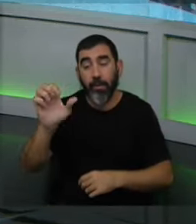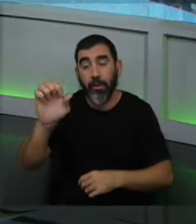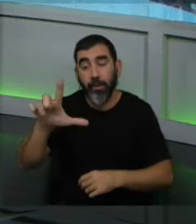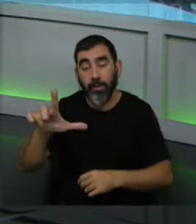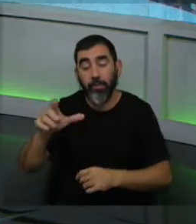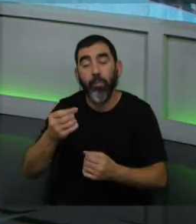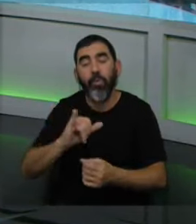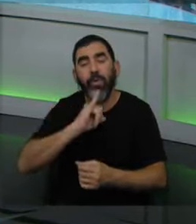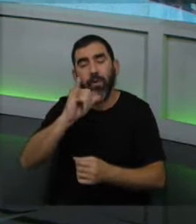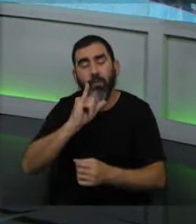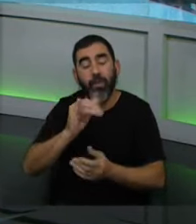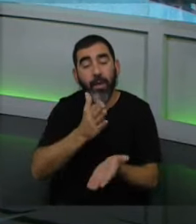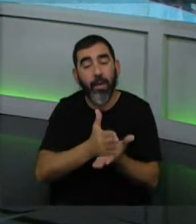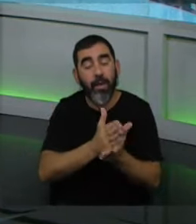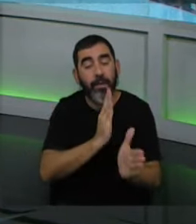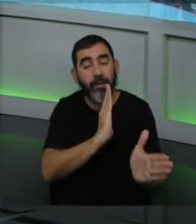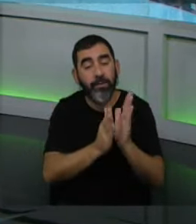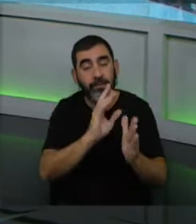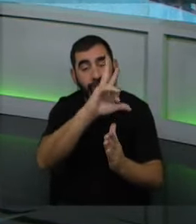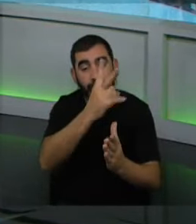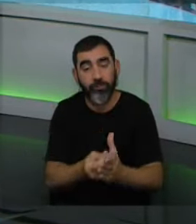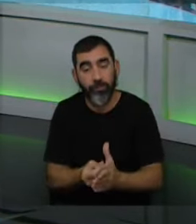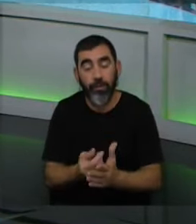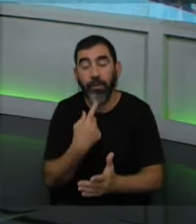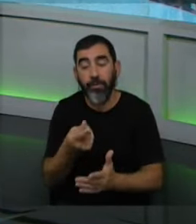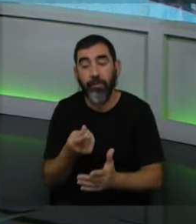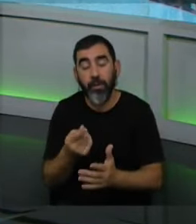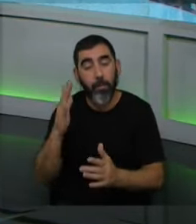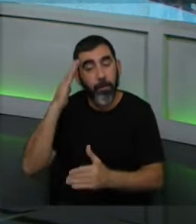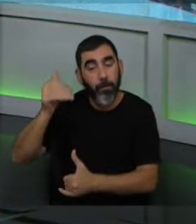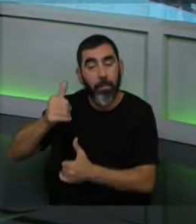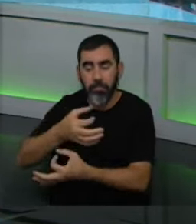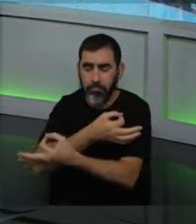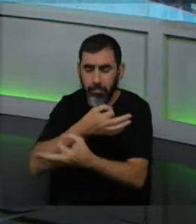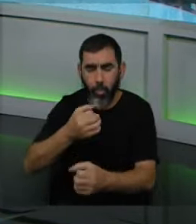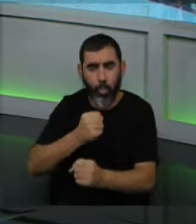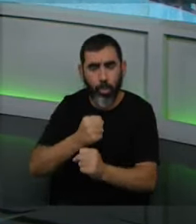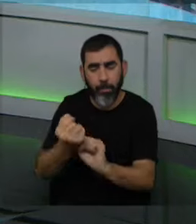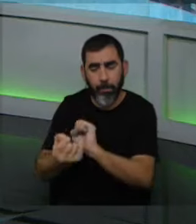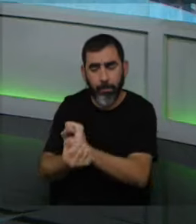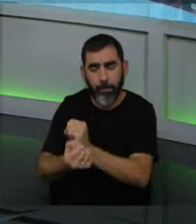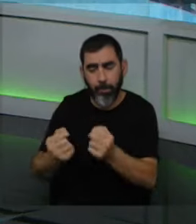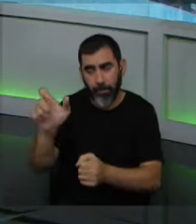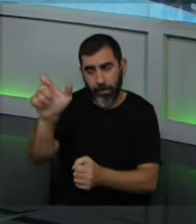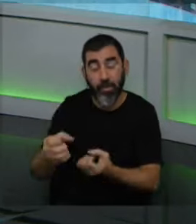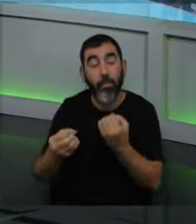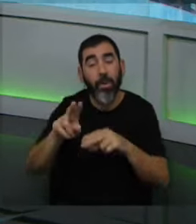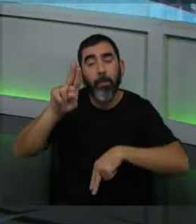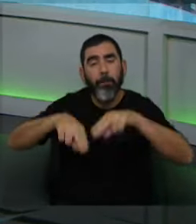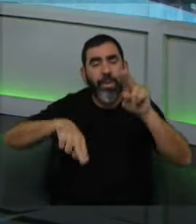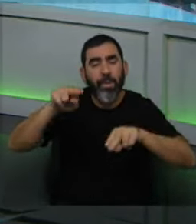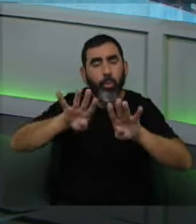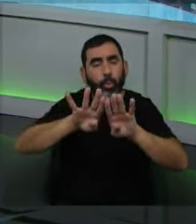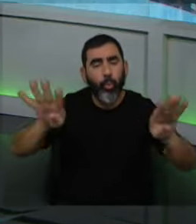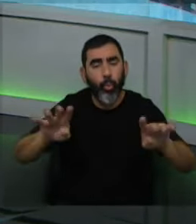basó en un informe de la asesora letrada de la nep que sostuvo que los militares hicieron bien en detener a cnb porque estaba haciendo